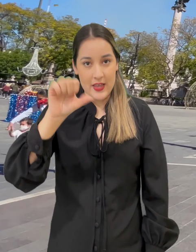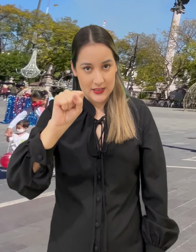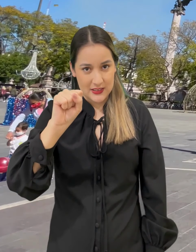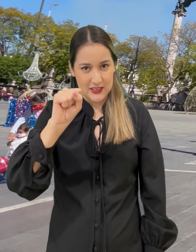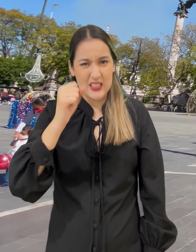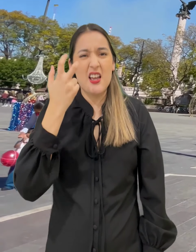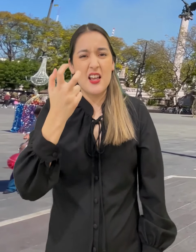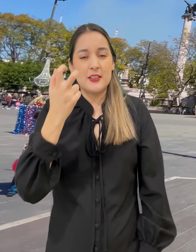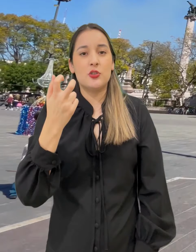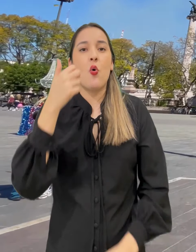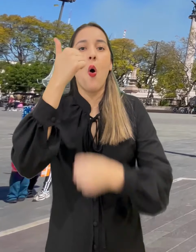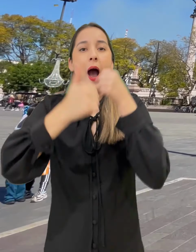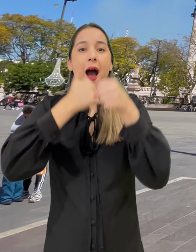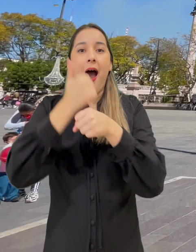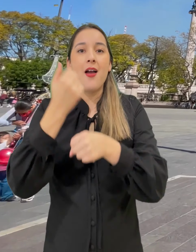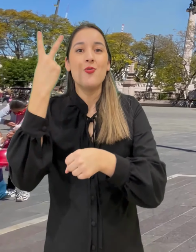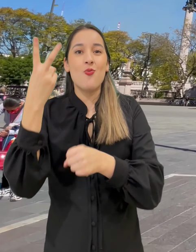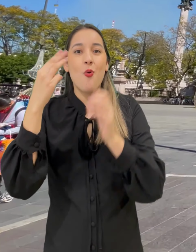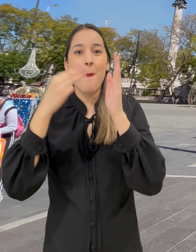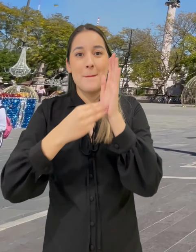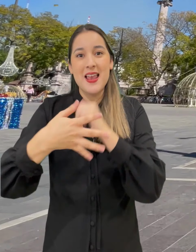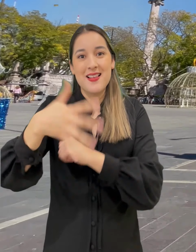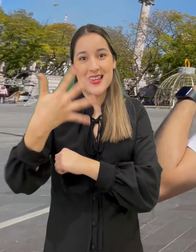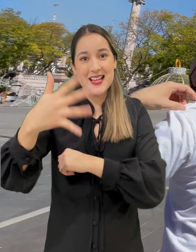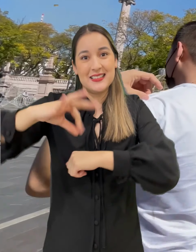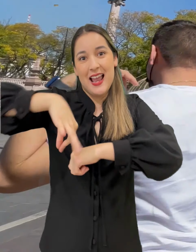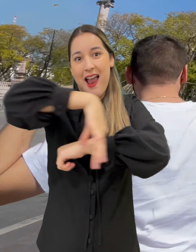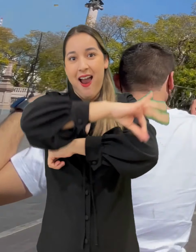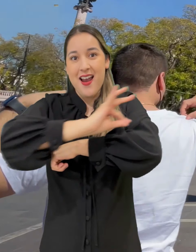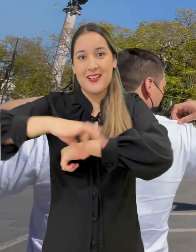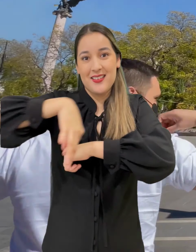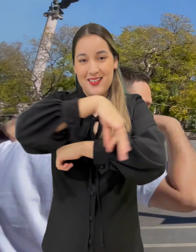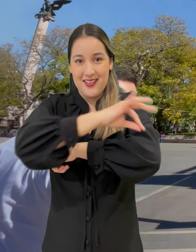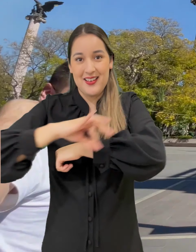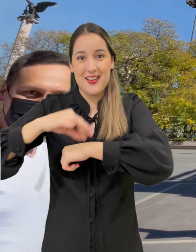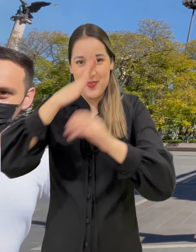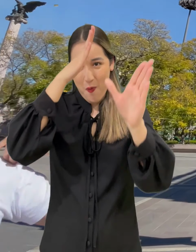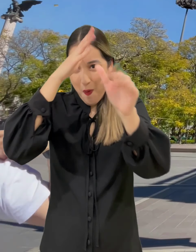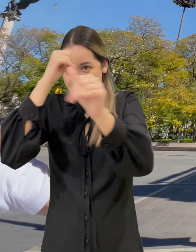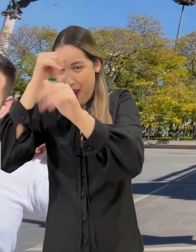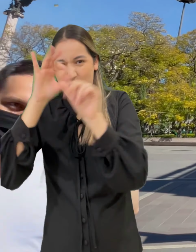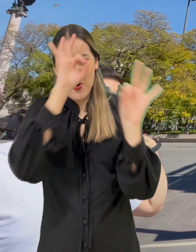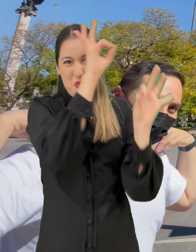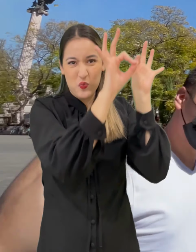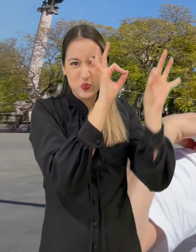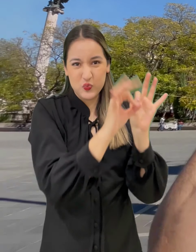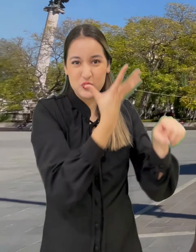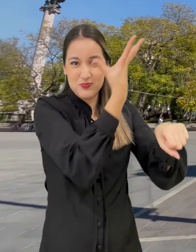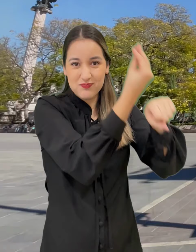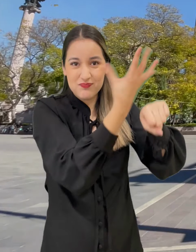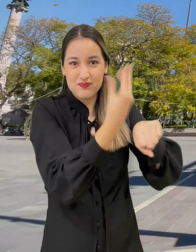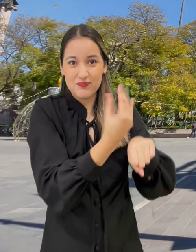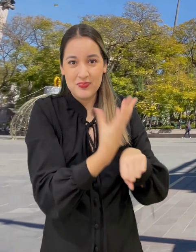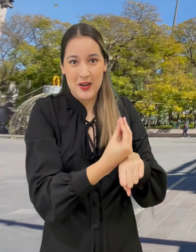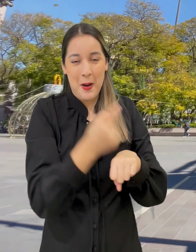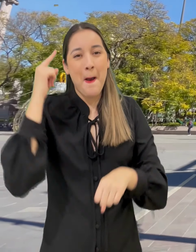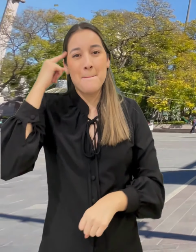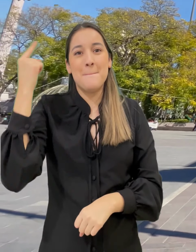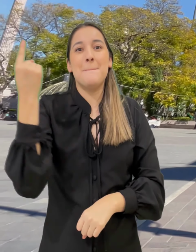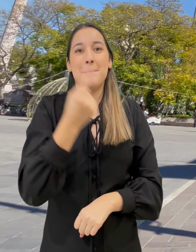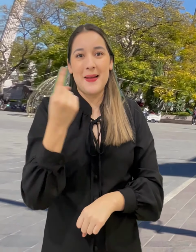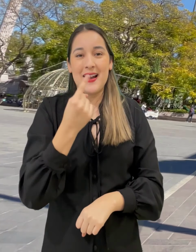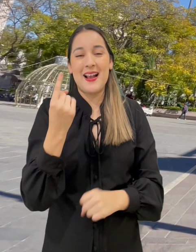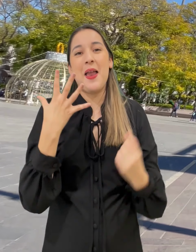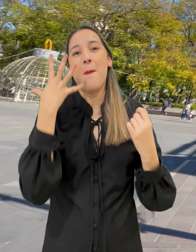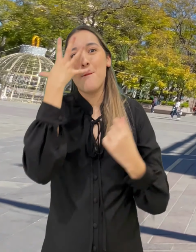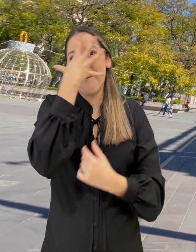el patio de las jacarandas es un lugar restaurado por un grupo de arquitectos en el año 2015 con